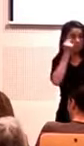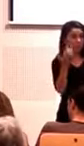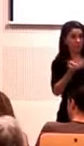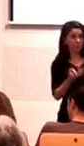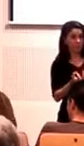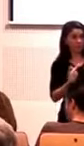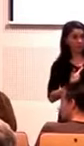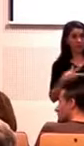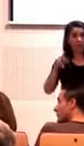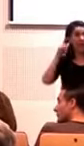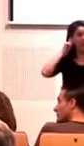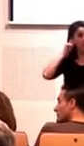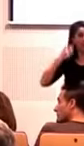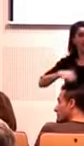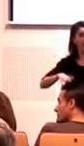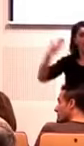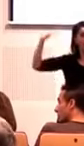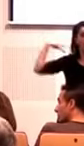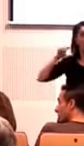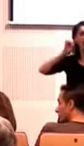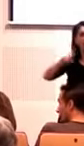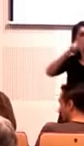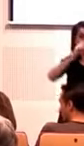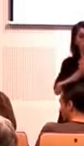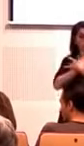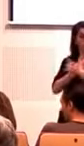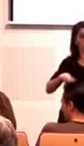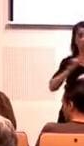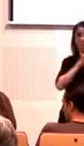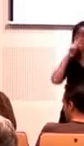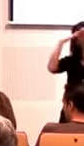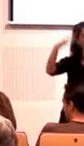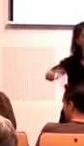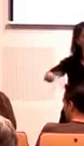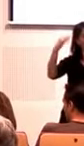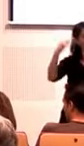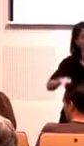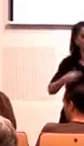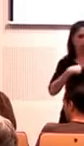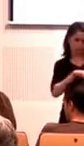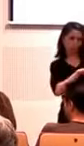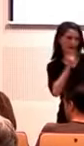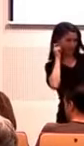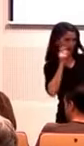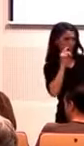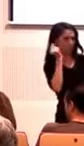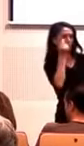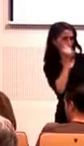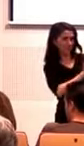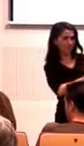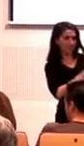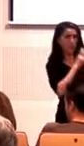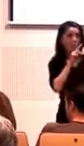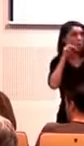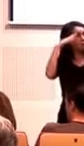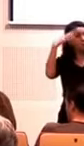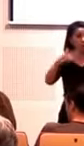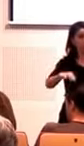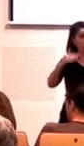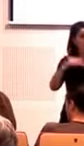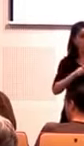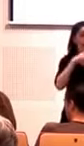hermana lo había dejado de ser con 14 años y ni se había enterado. Se enteró su hermana, que soy yo. Pero en este caso